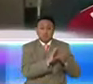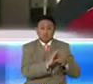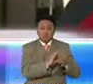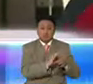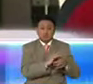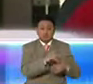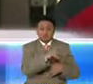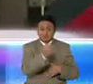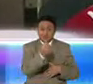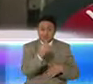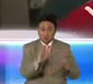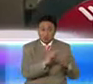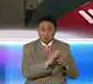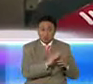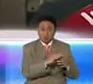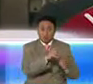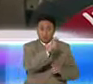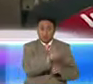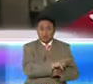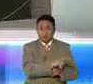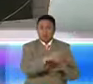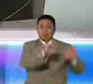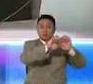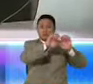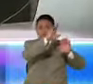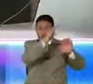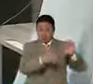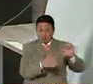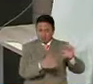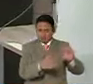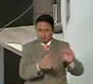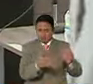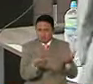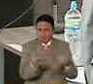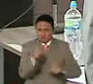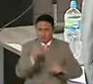de ese dinero con el problema de Odebrecht. En Quito informó Iván Casamen.